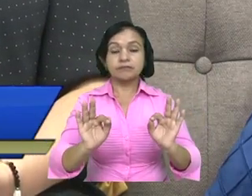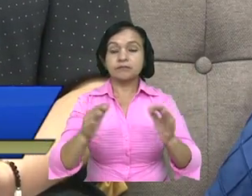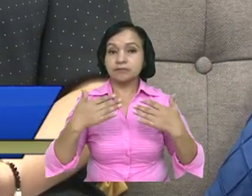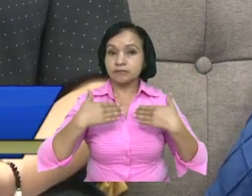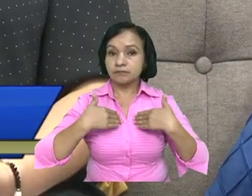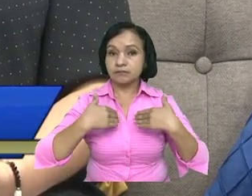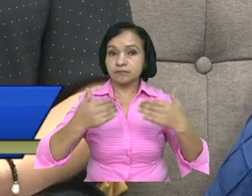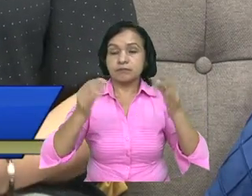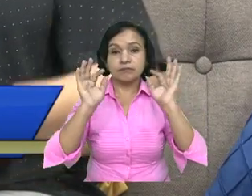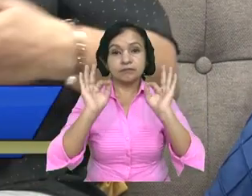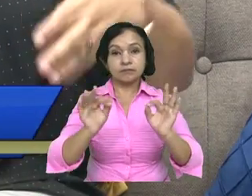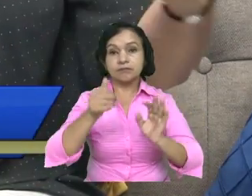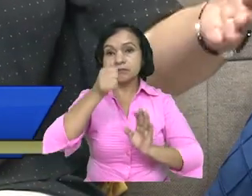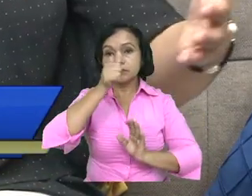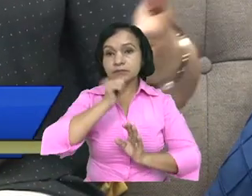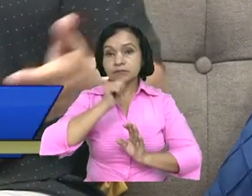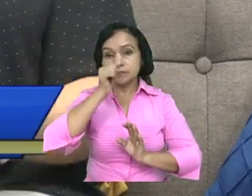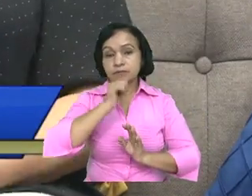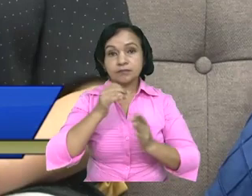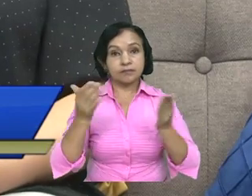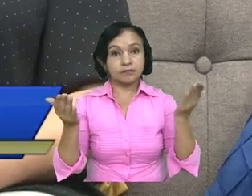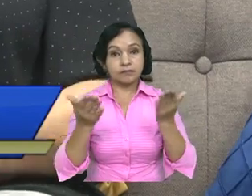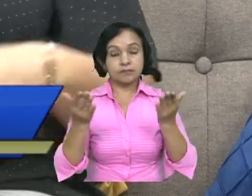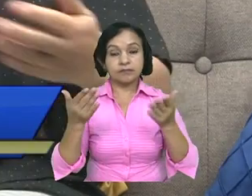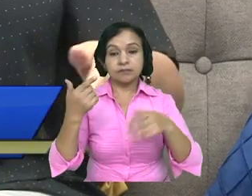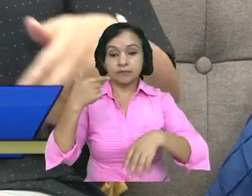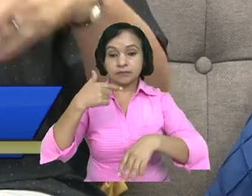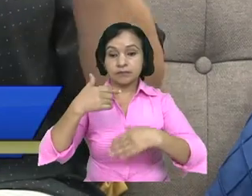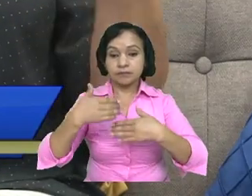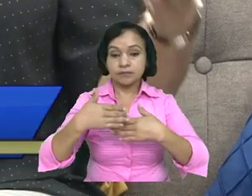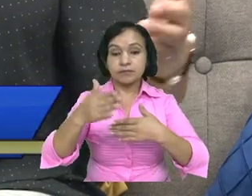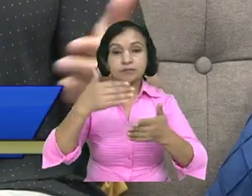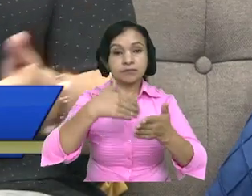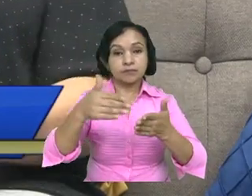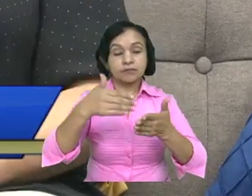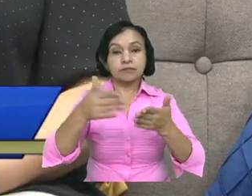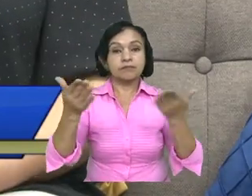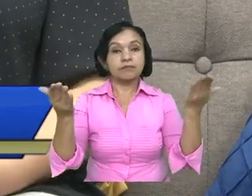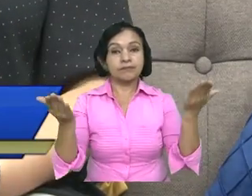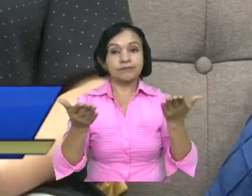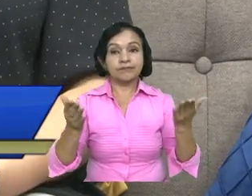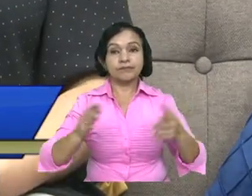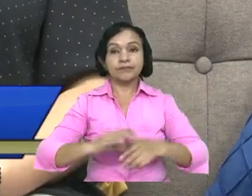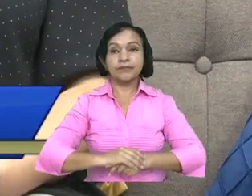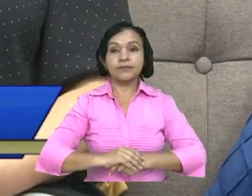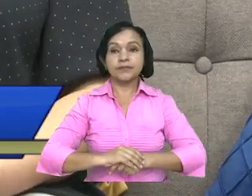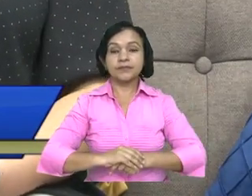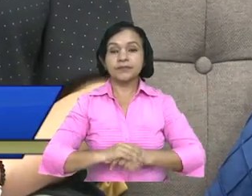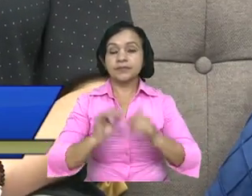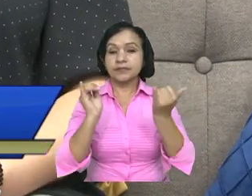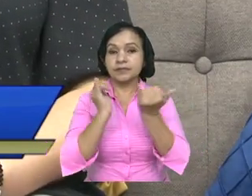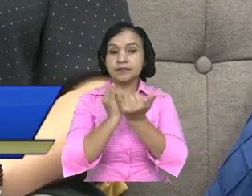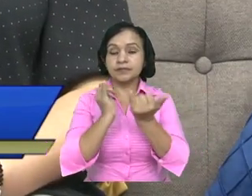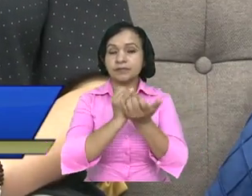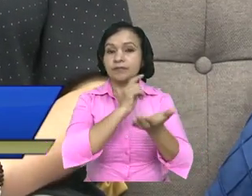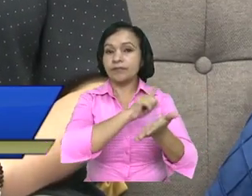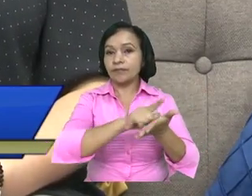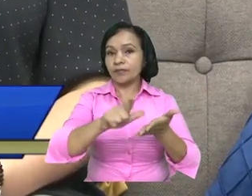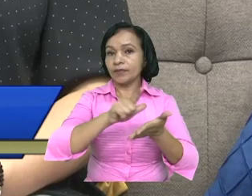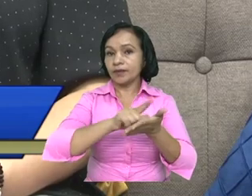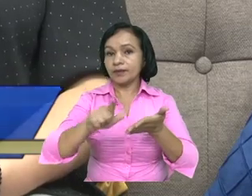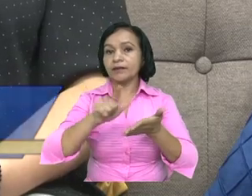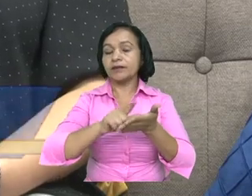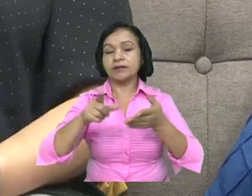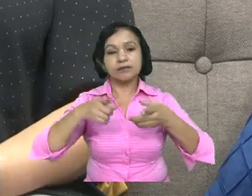saludable, pero, o sea, sostenible en el tiempo, ¿verdad? Accesible, asequible, pero además el saneamiento